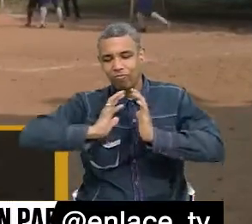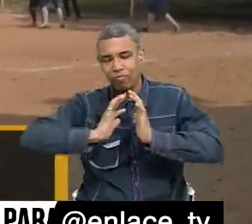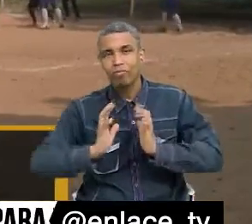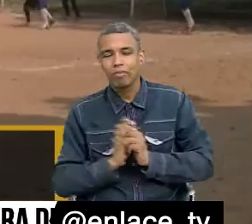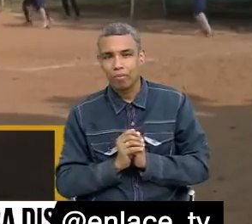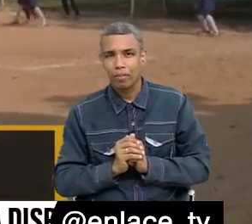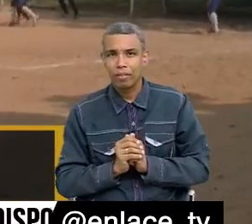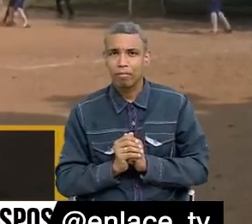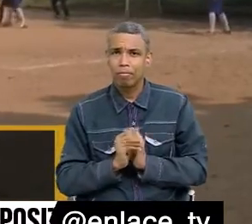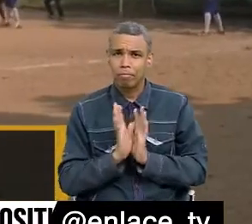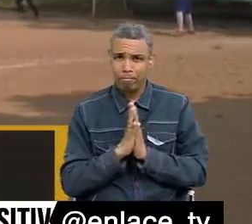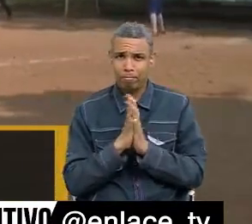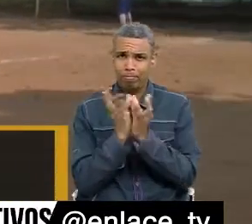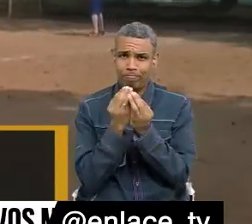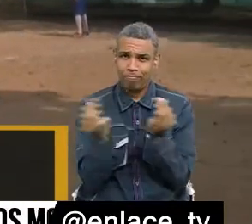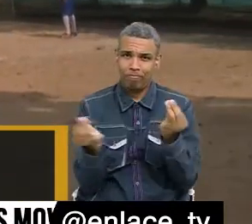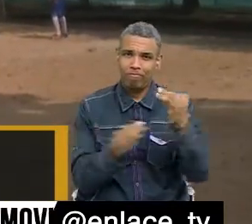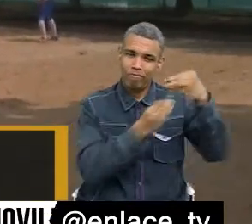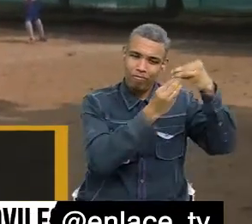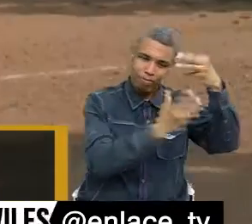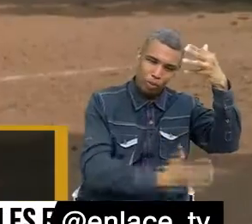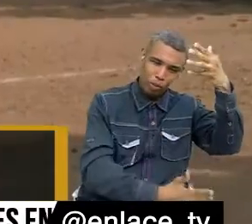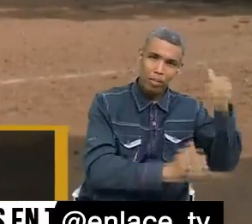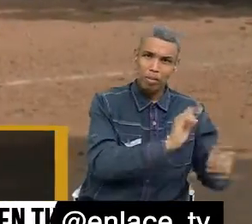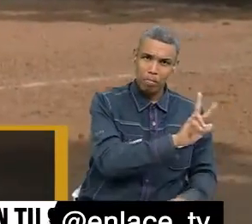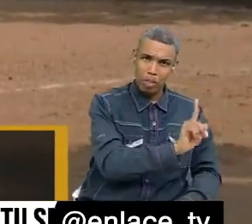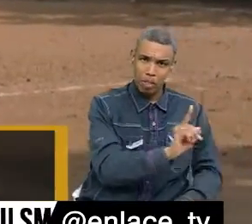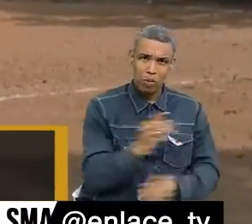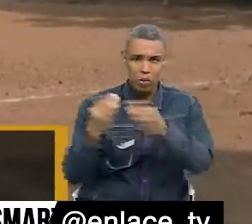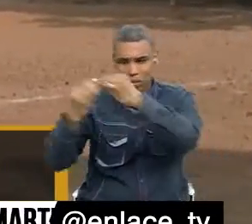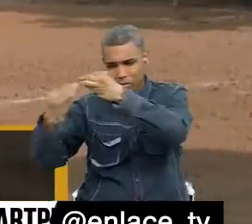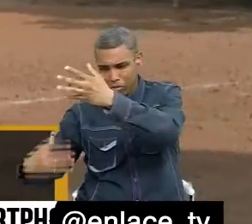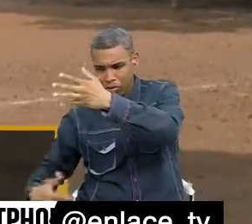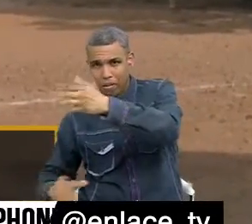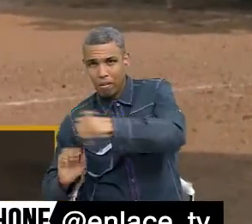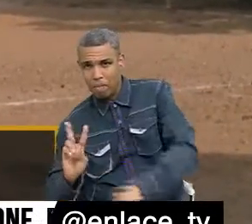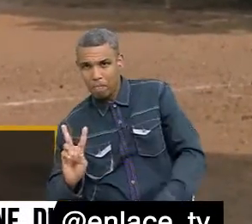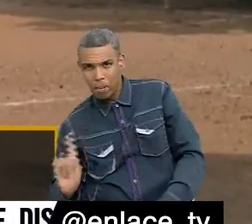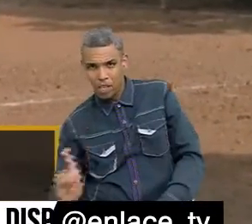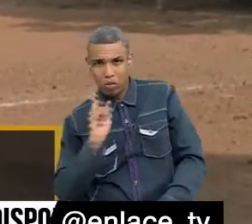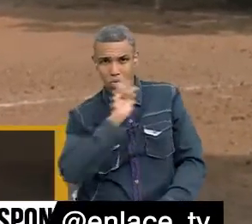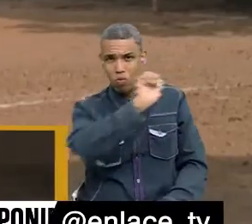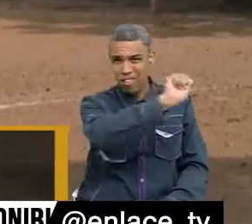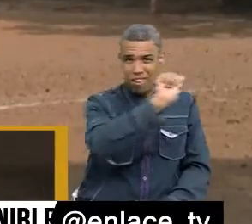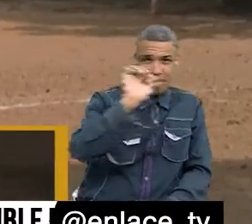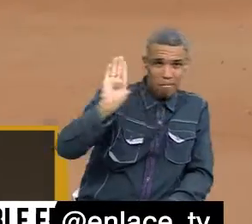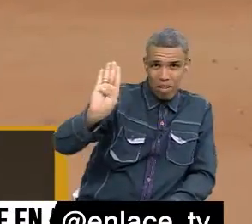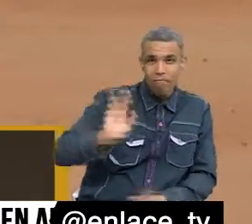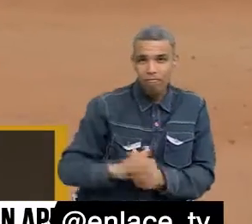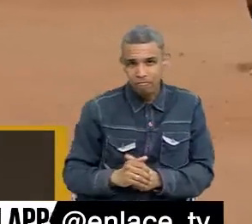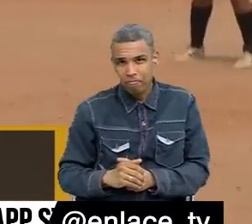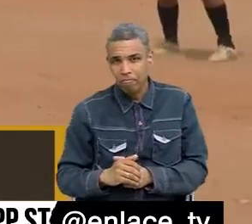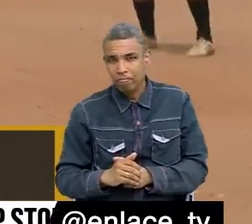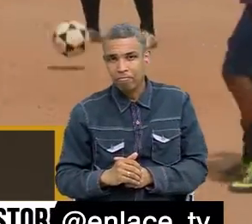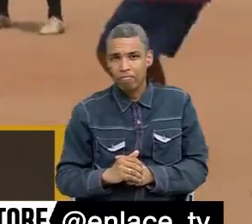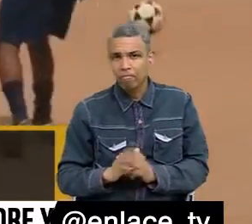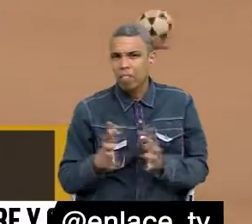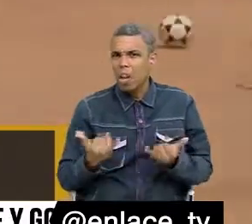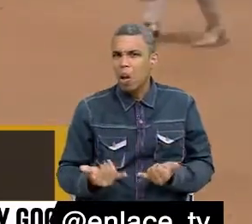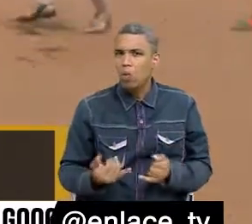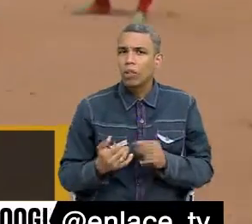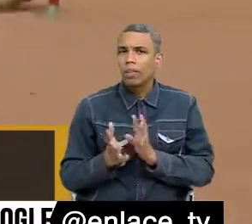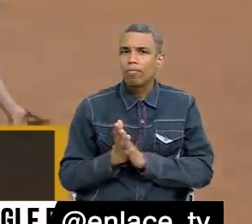2 grupos de 21 equipos, de los cuales clasificarán 16 de cada uno para jugar una ronda de eliminación directa. Hasta el momento el torneo